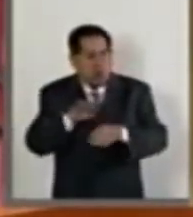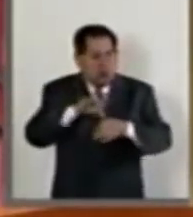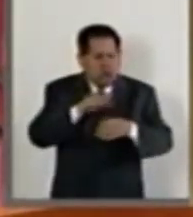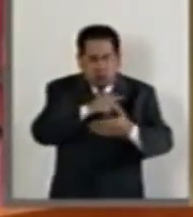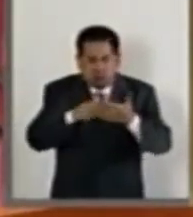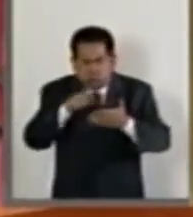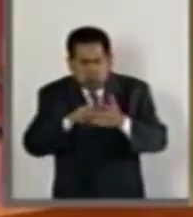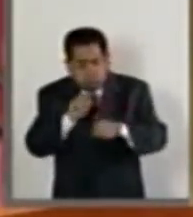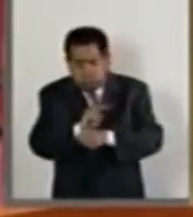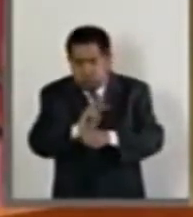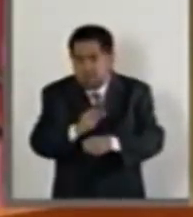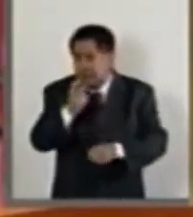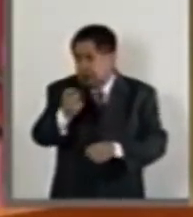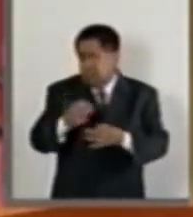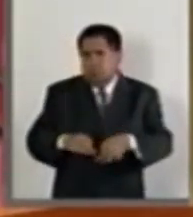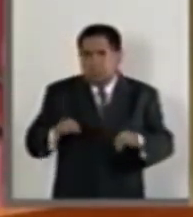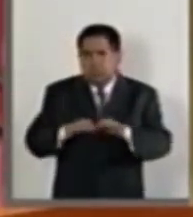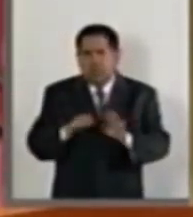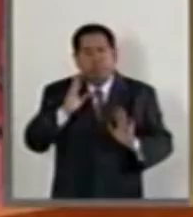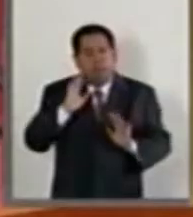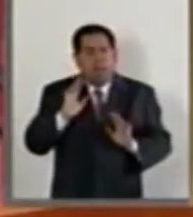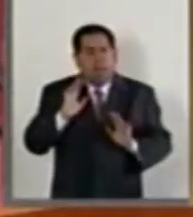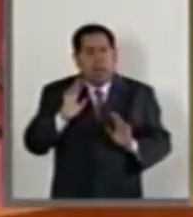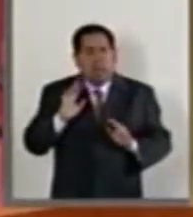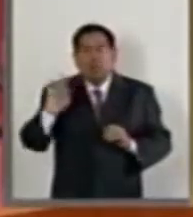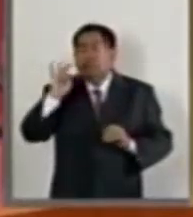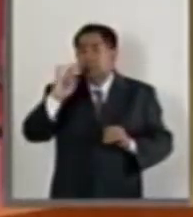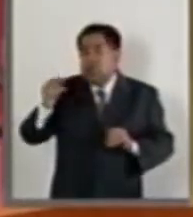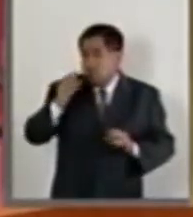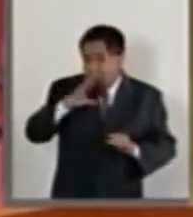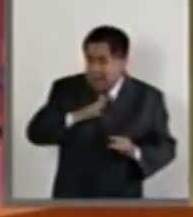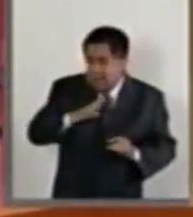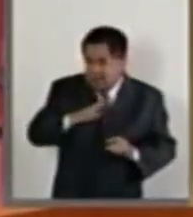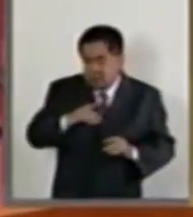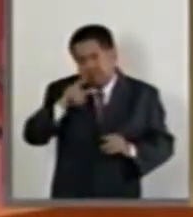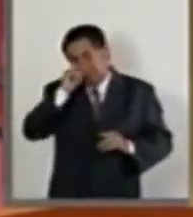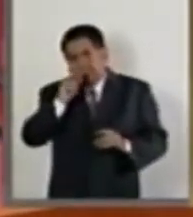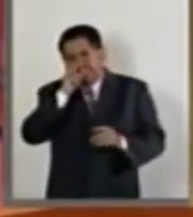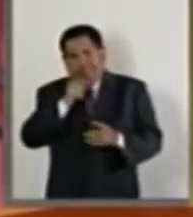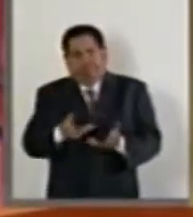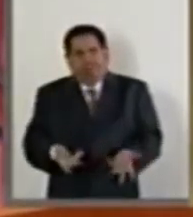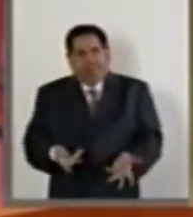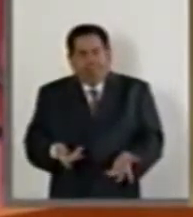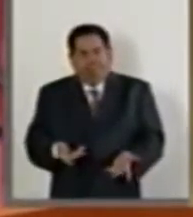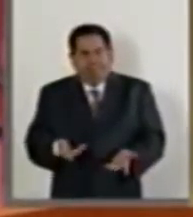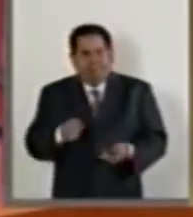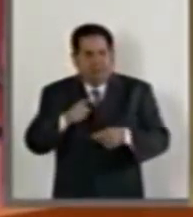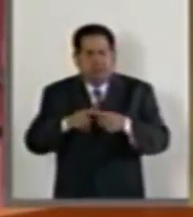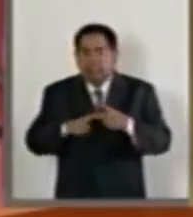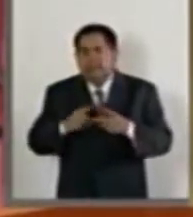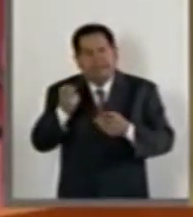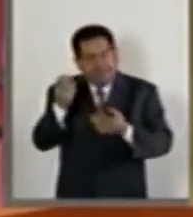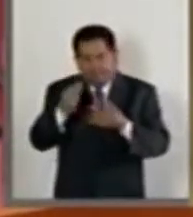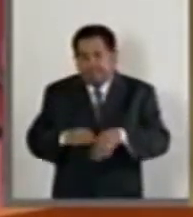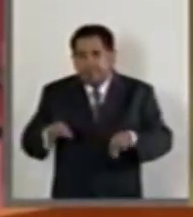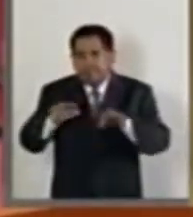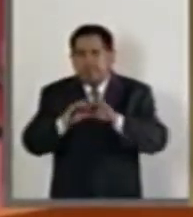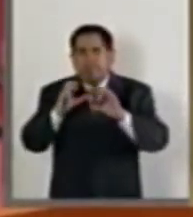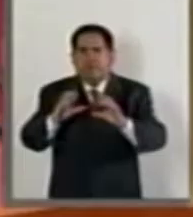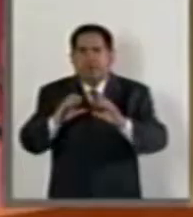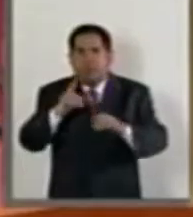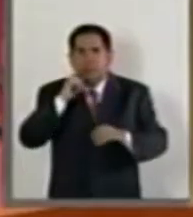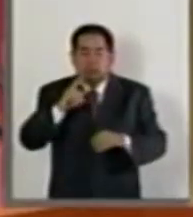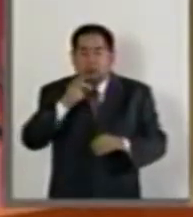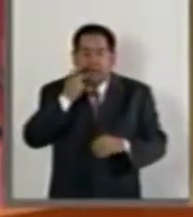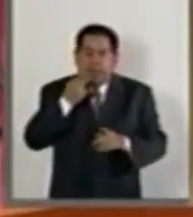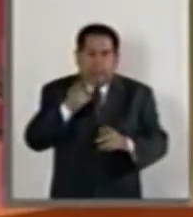electoral, vamos a tener entonces una reforma política fallida y de la cual pues muchas veces ni siquiera se